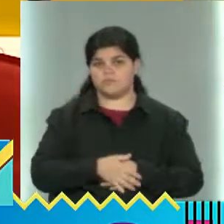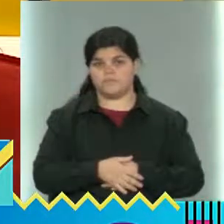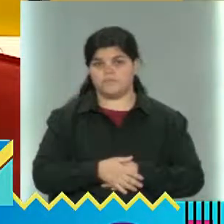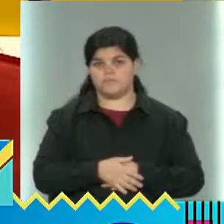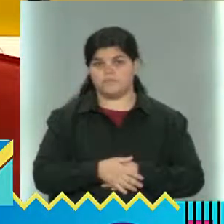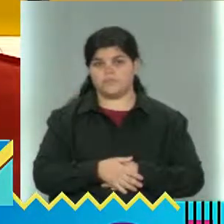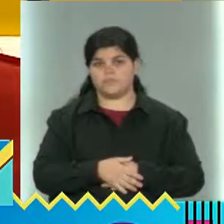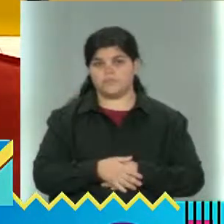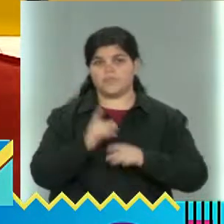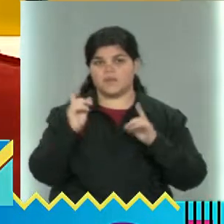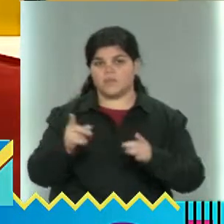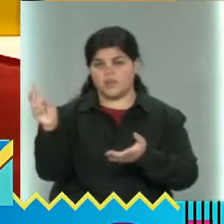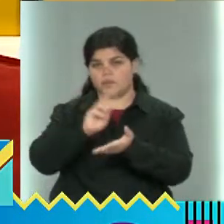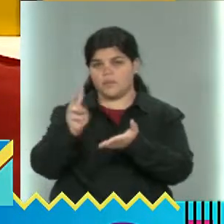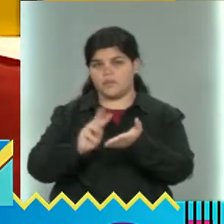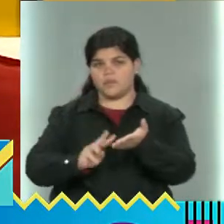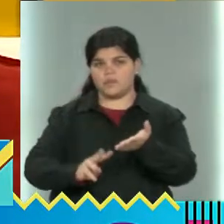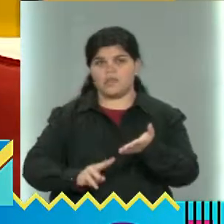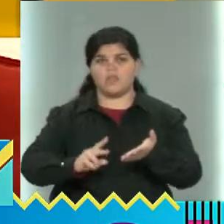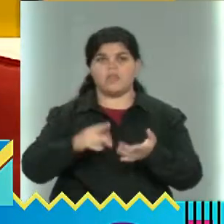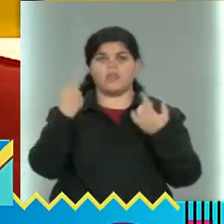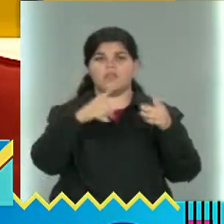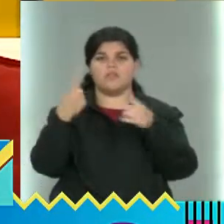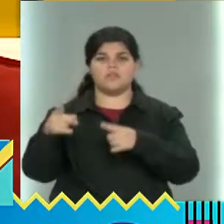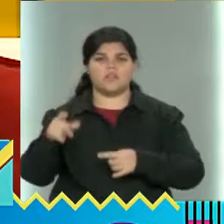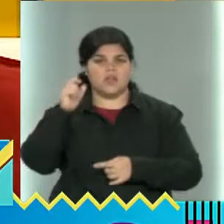en las temáticas de la diversidad de género.